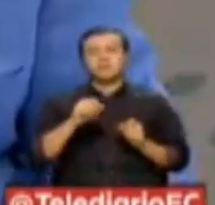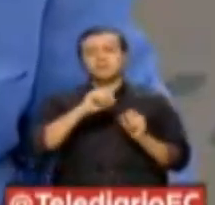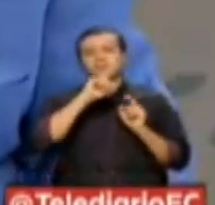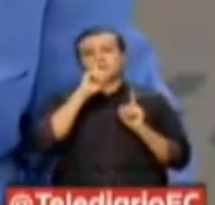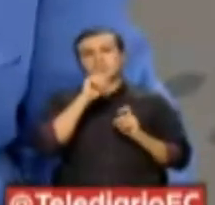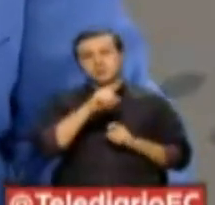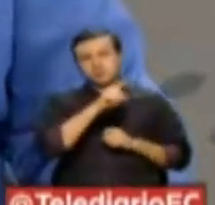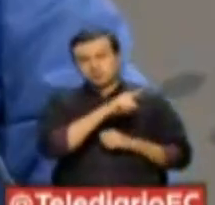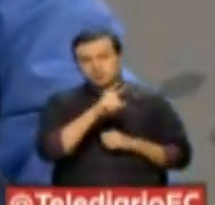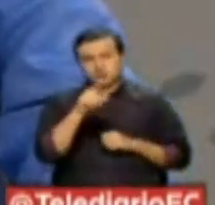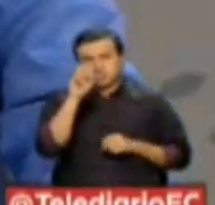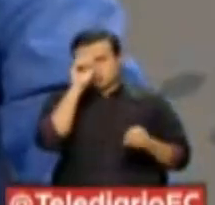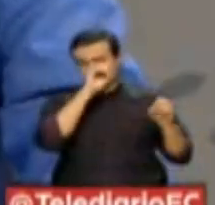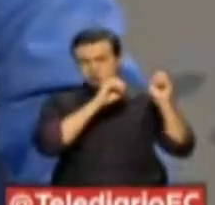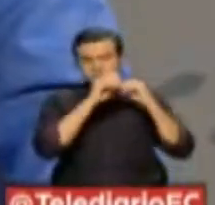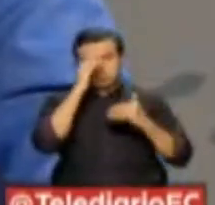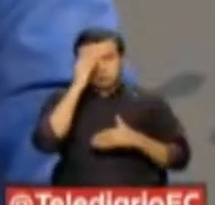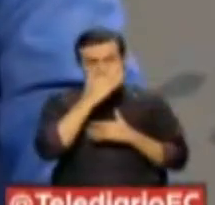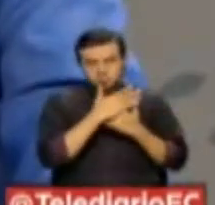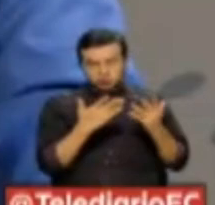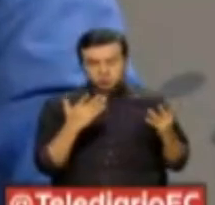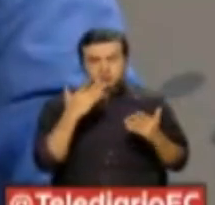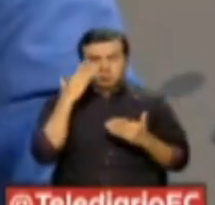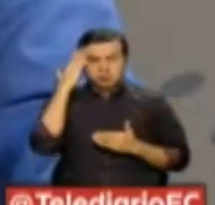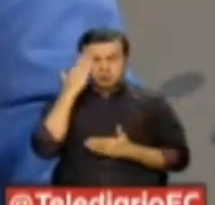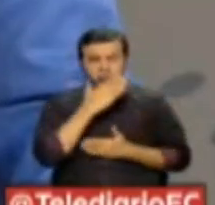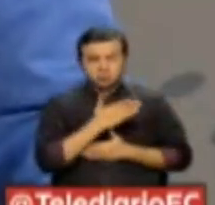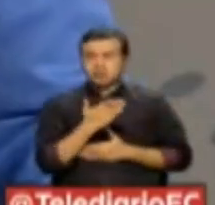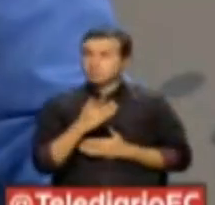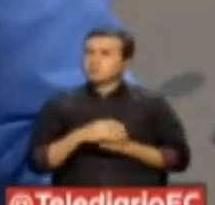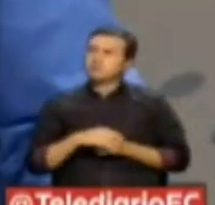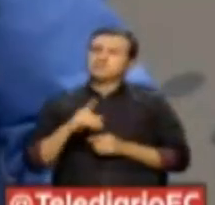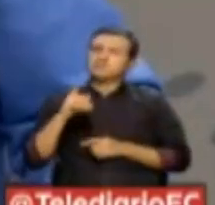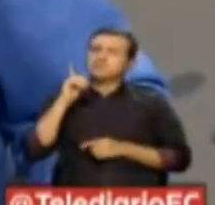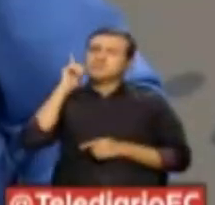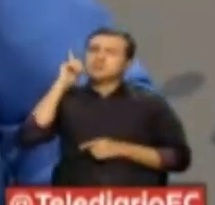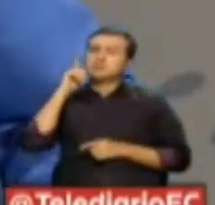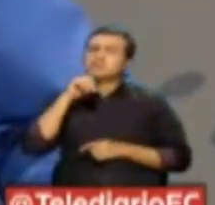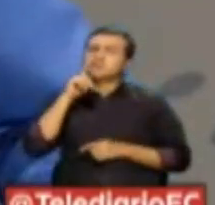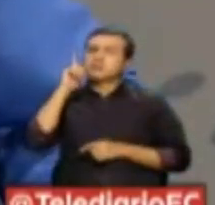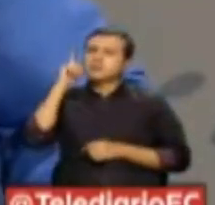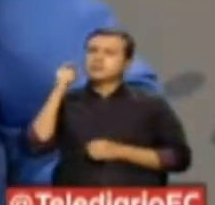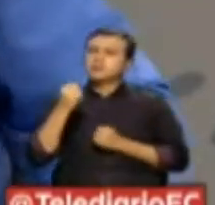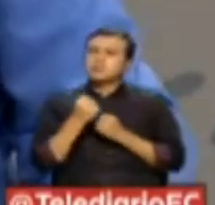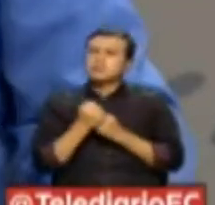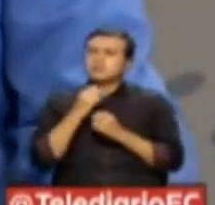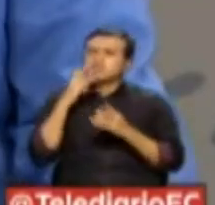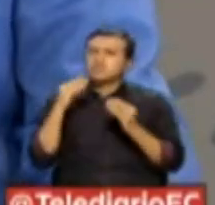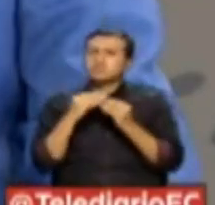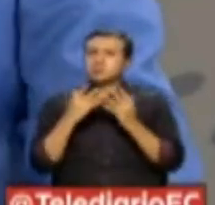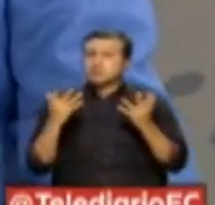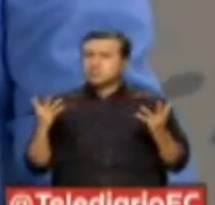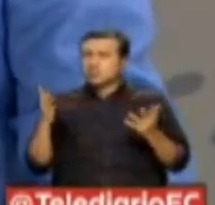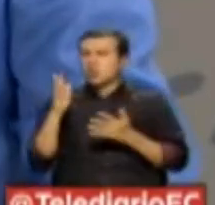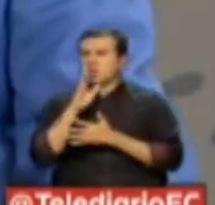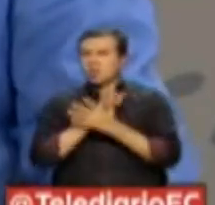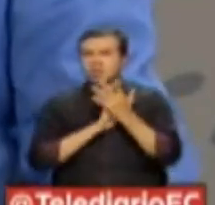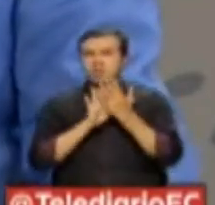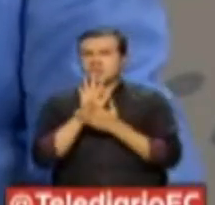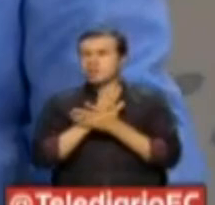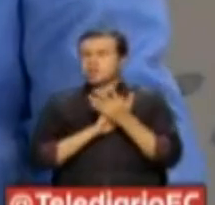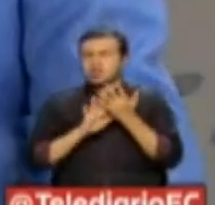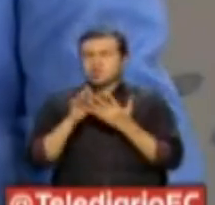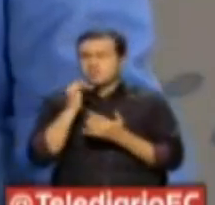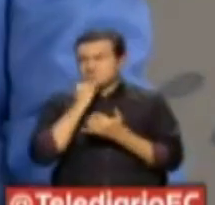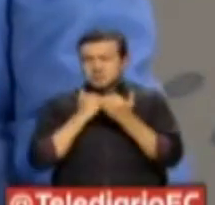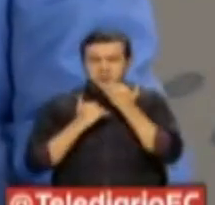ya como observador político pero también como actor político aquel liderazgo está favoreciendo toda esta situación de caos de vacío